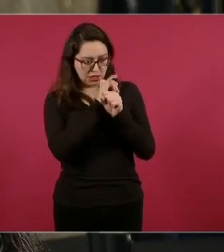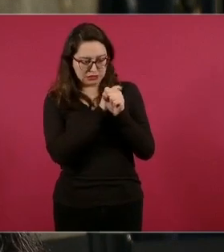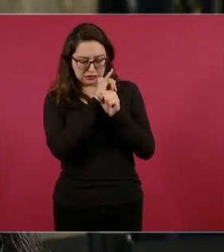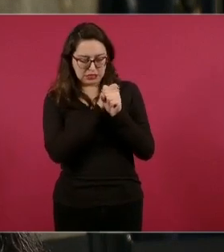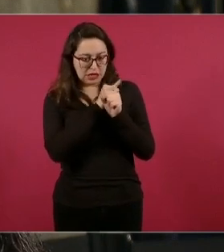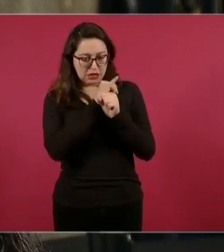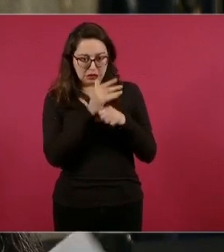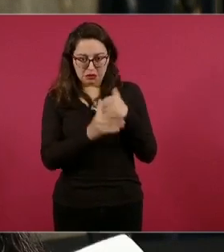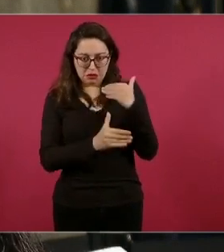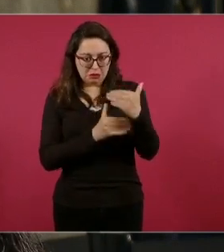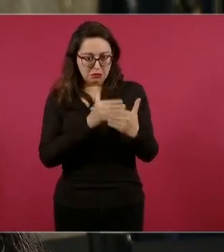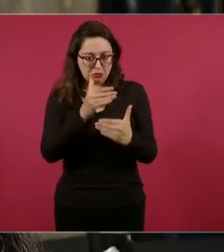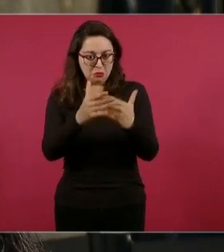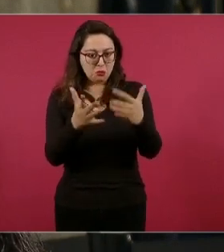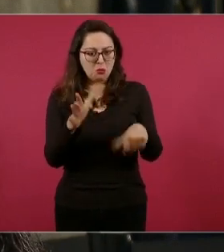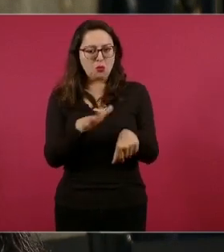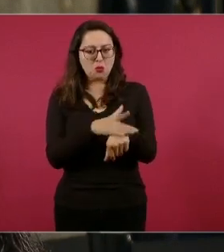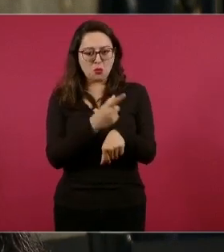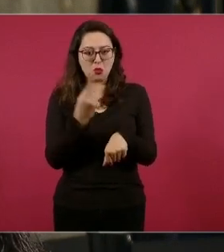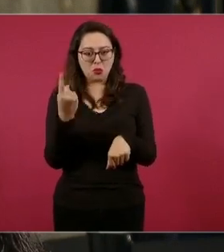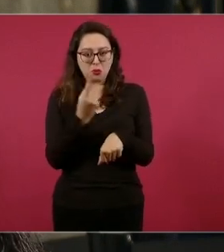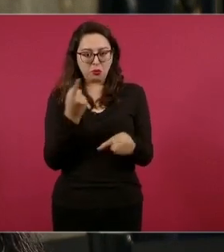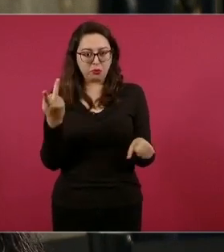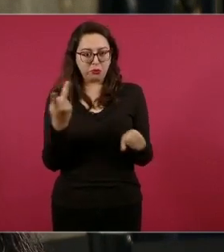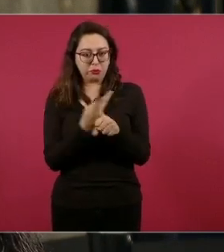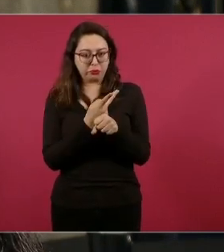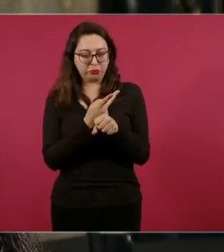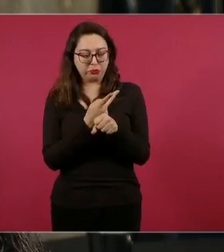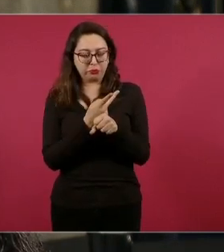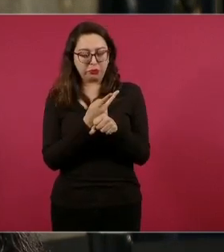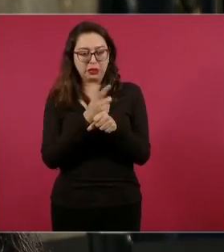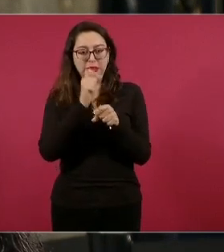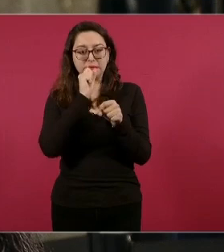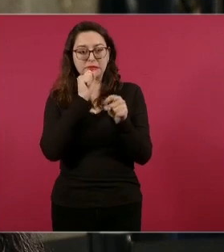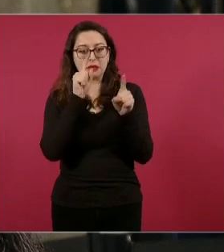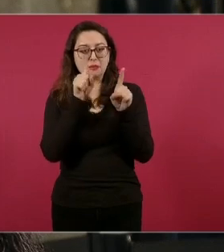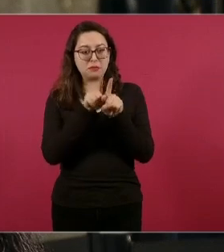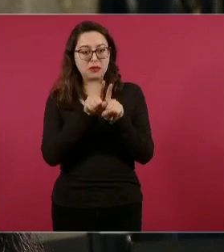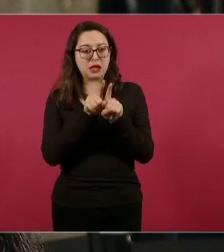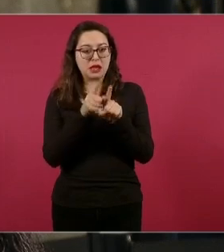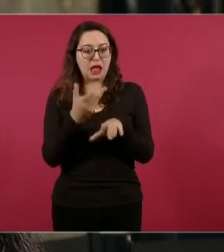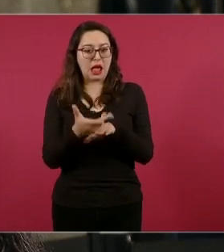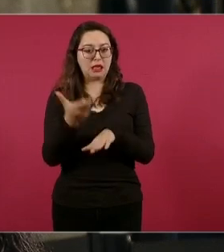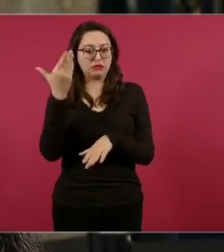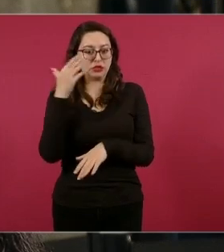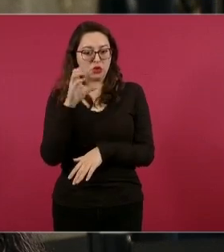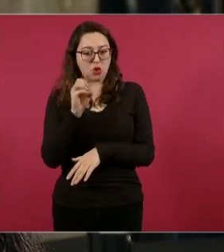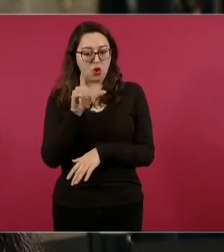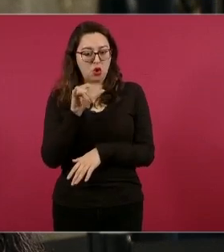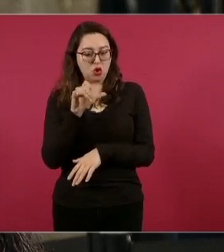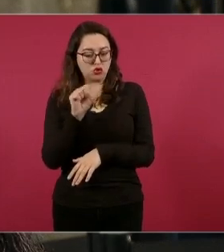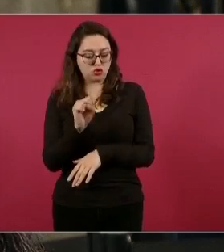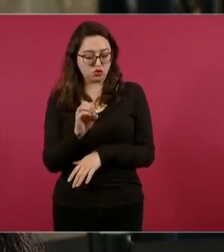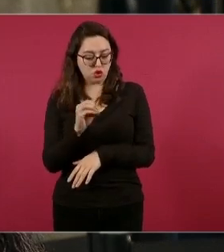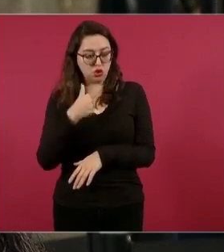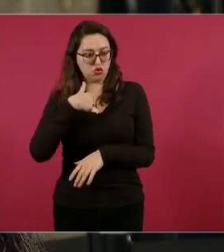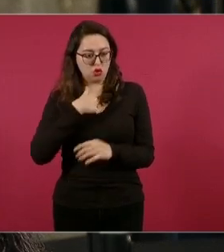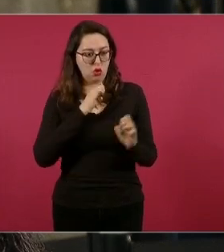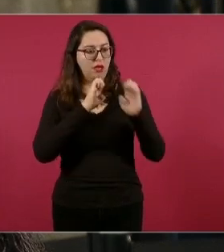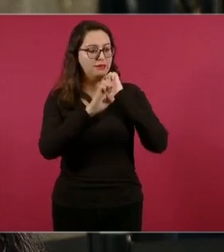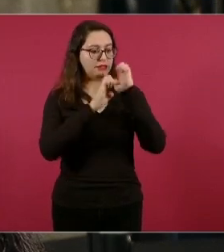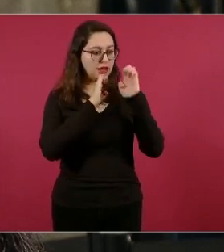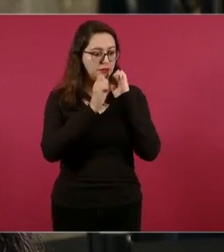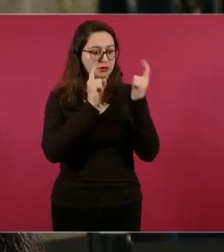porque había visto que también en semanas antes el licenciado Colosio me había dado una entrevista donde yo le había